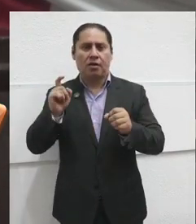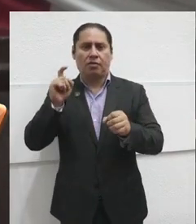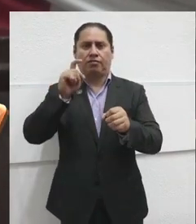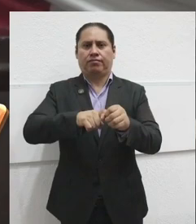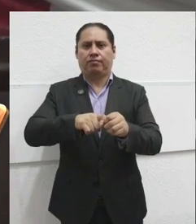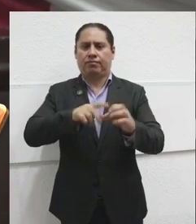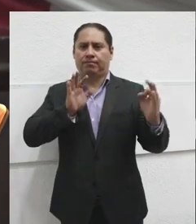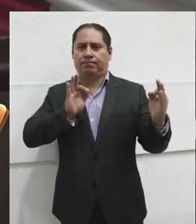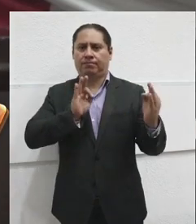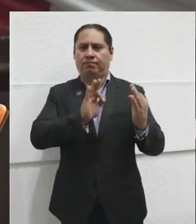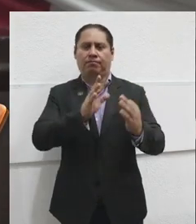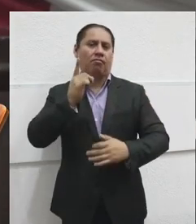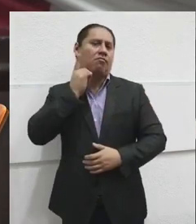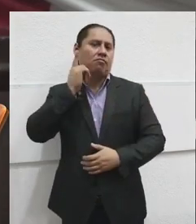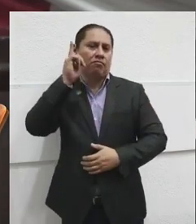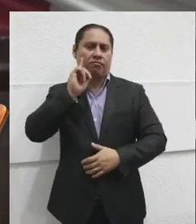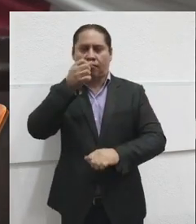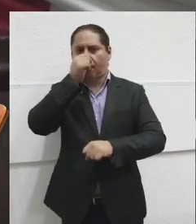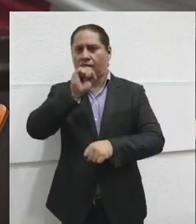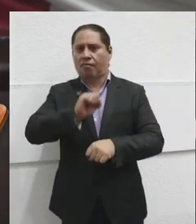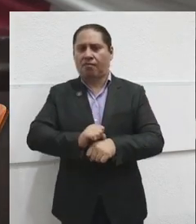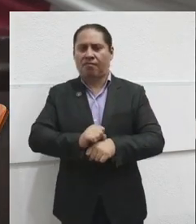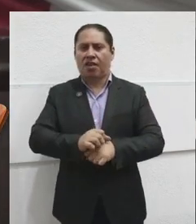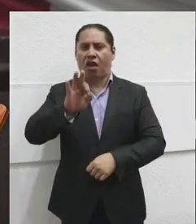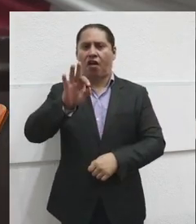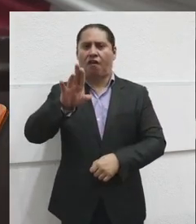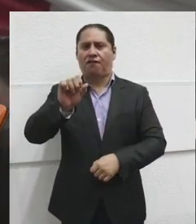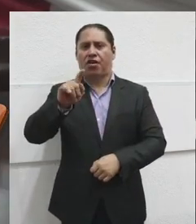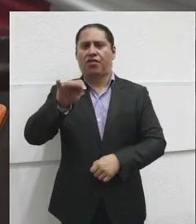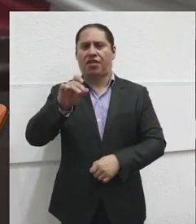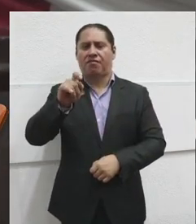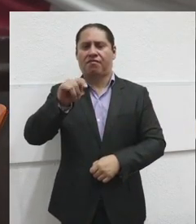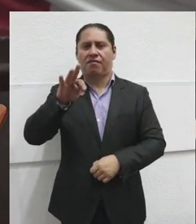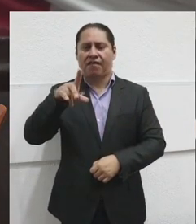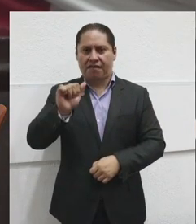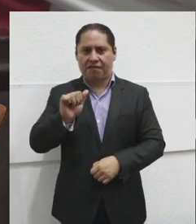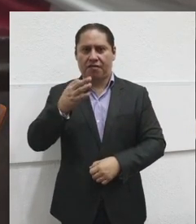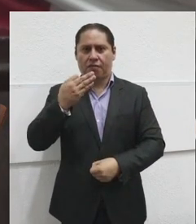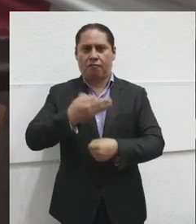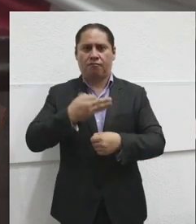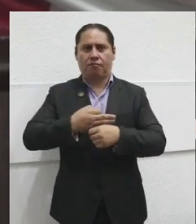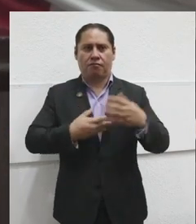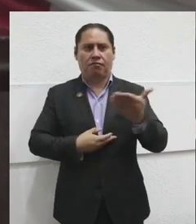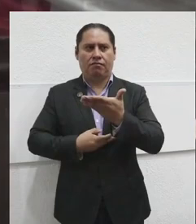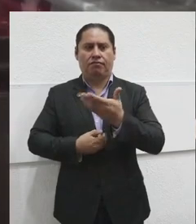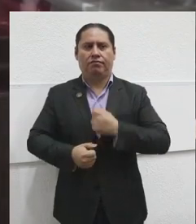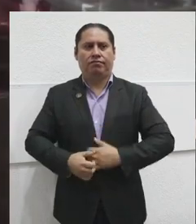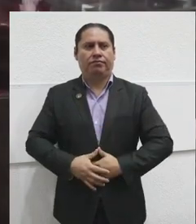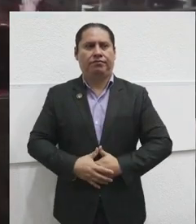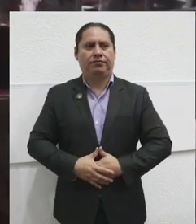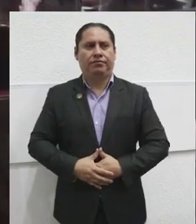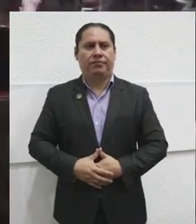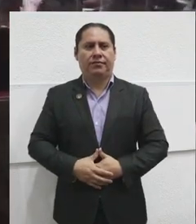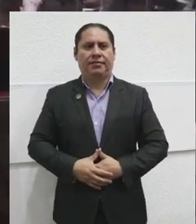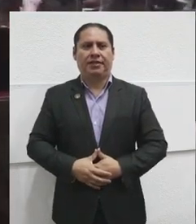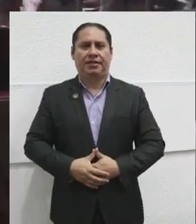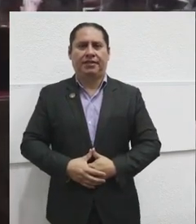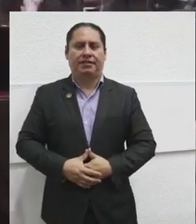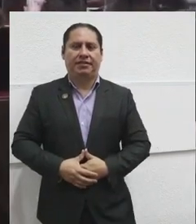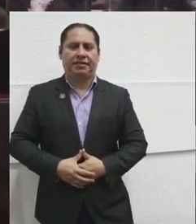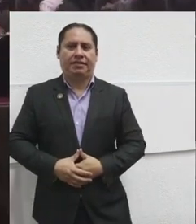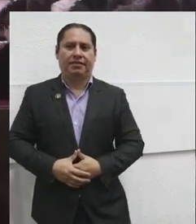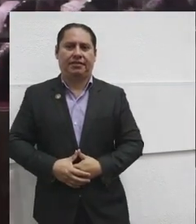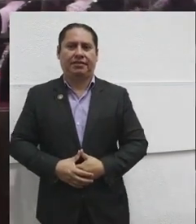inscríbanse personalmente con la diputada secretaria Flor de María Esponda Torres a partir de este momento.